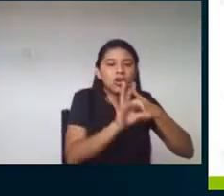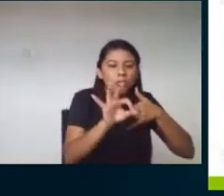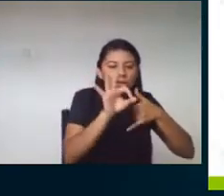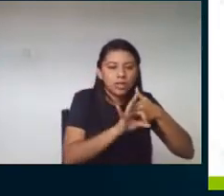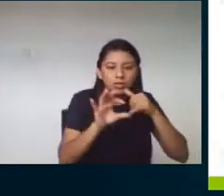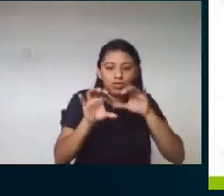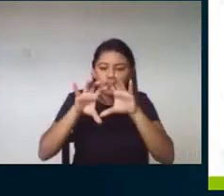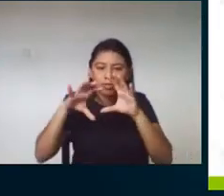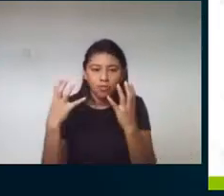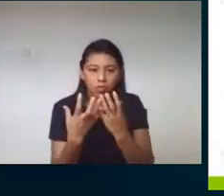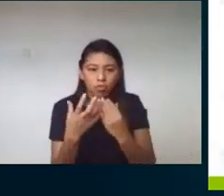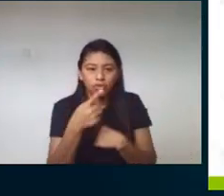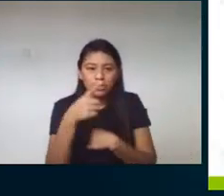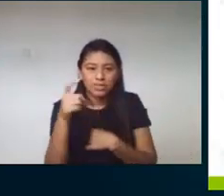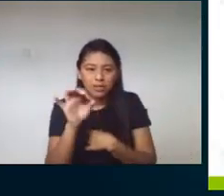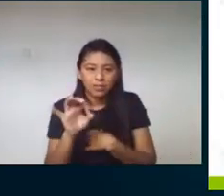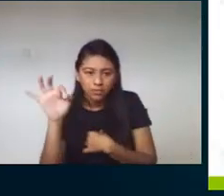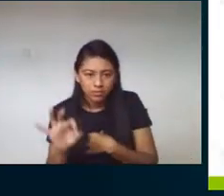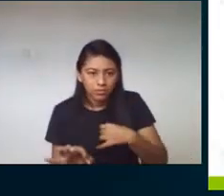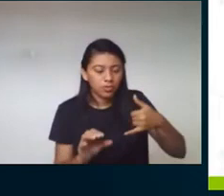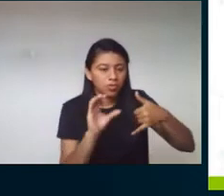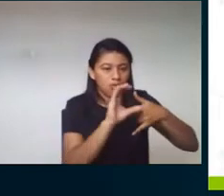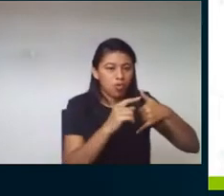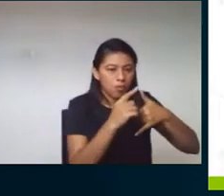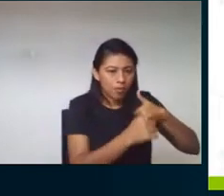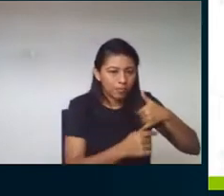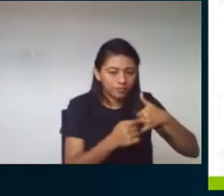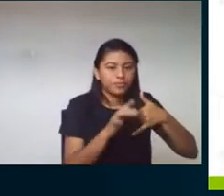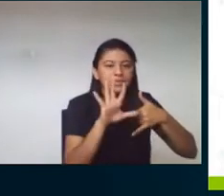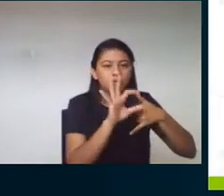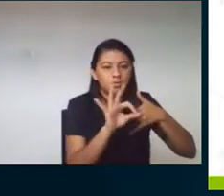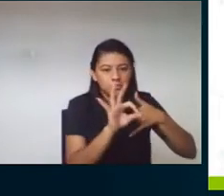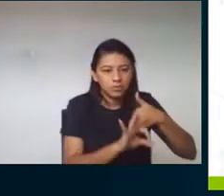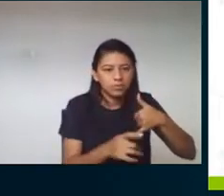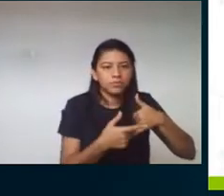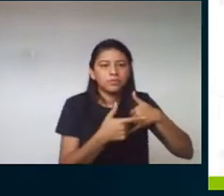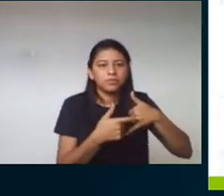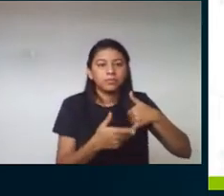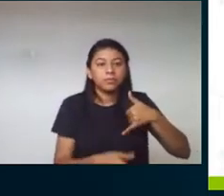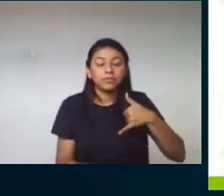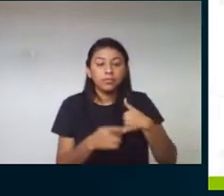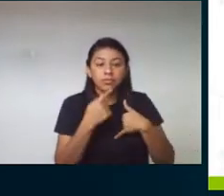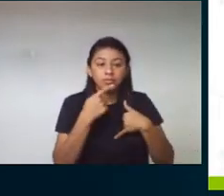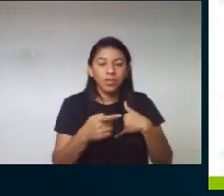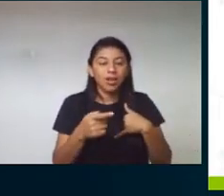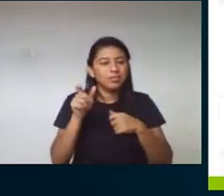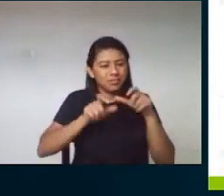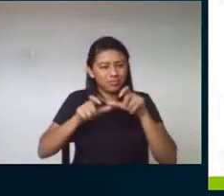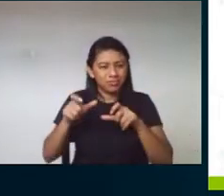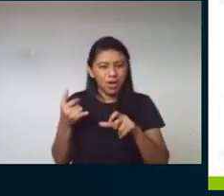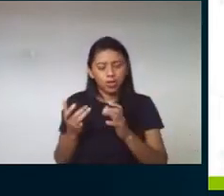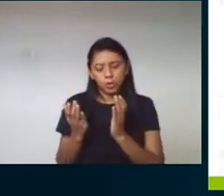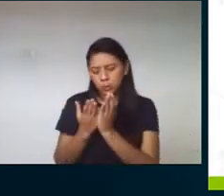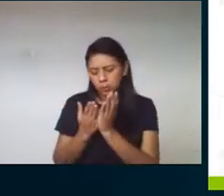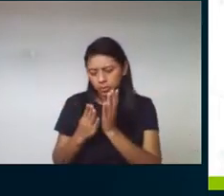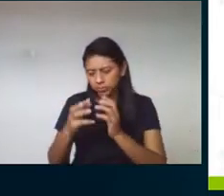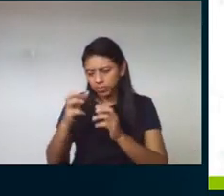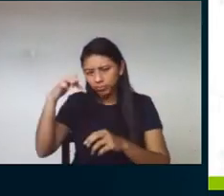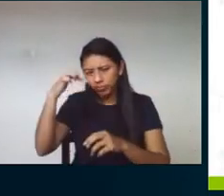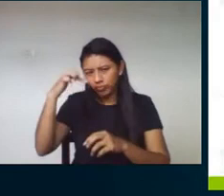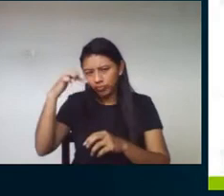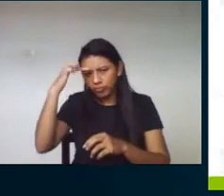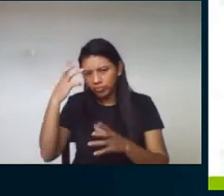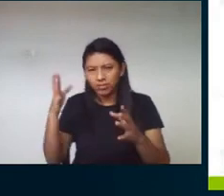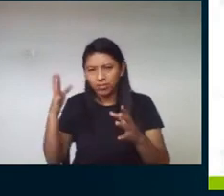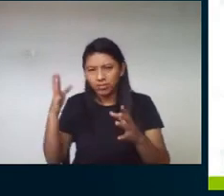el futuro. Va a costar, por ejemplo, más que el oro o que el petróleo. Entonces es importante que nosotros